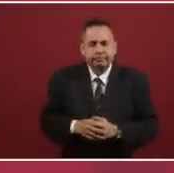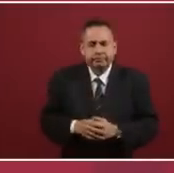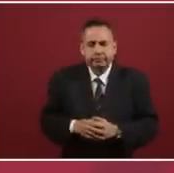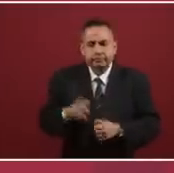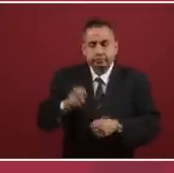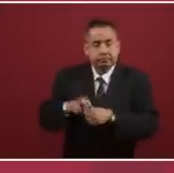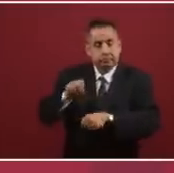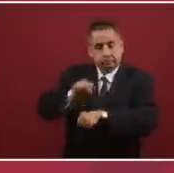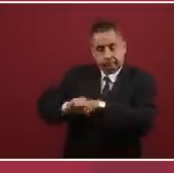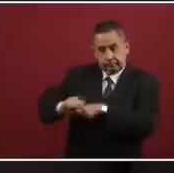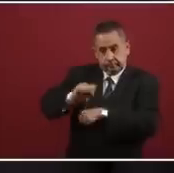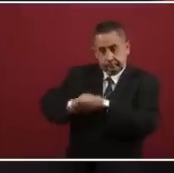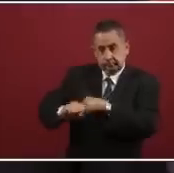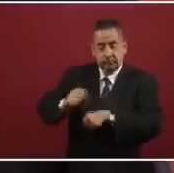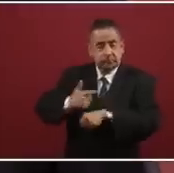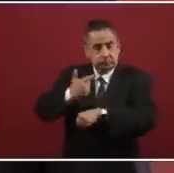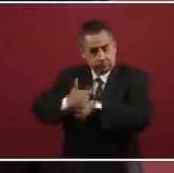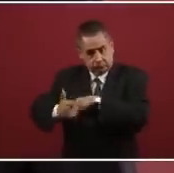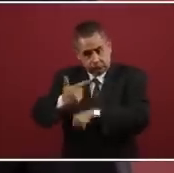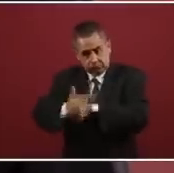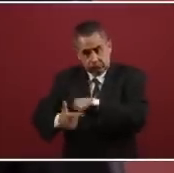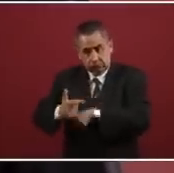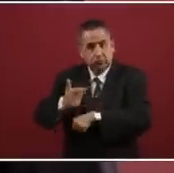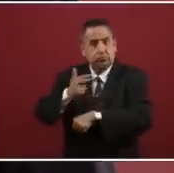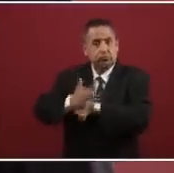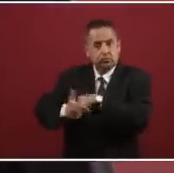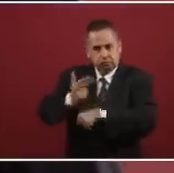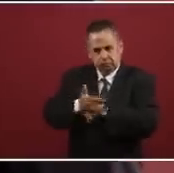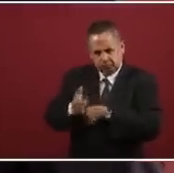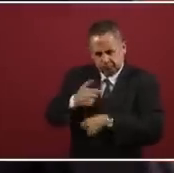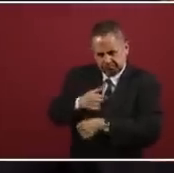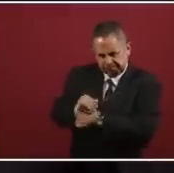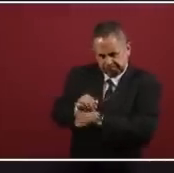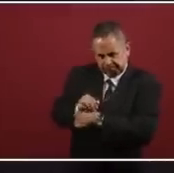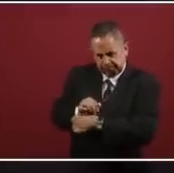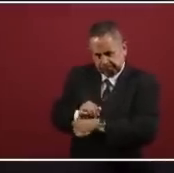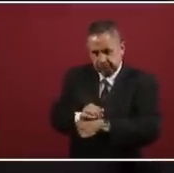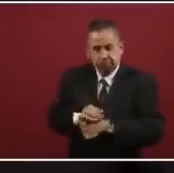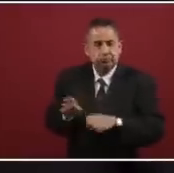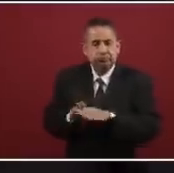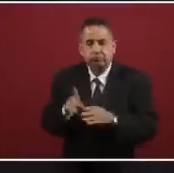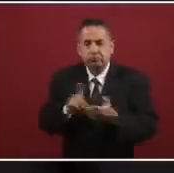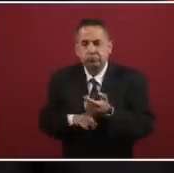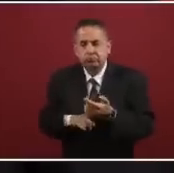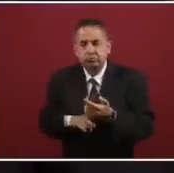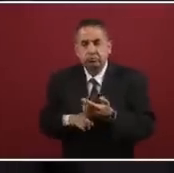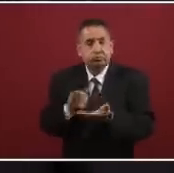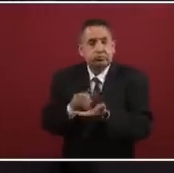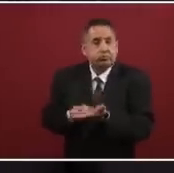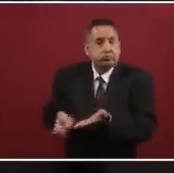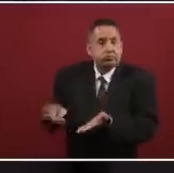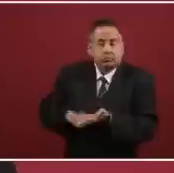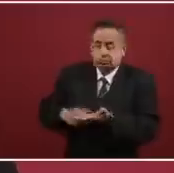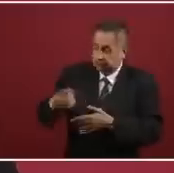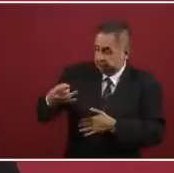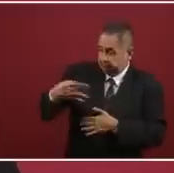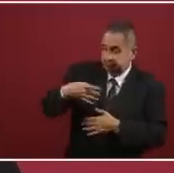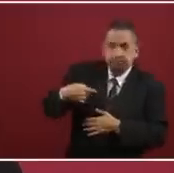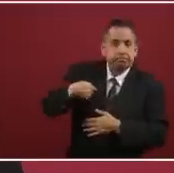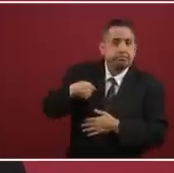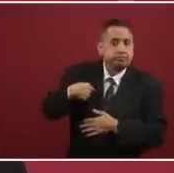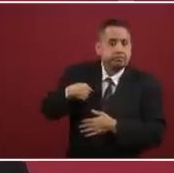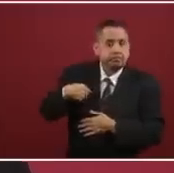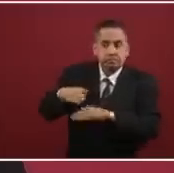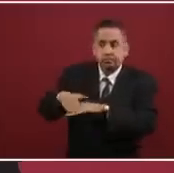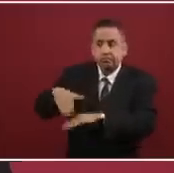en El Salvador, en Guatemala, en Honduras, y es casi del doble del salario